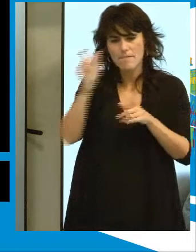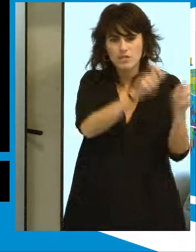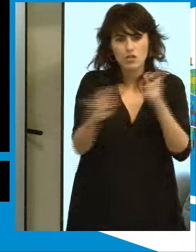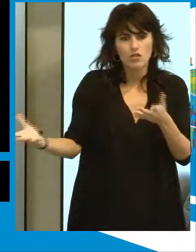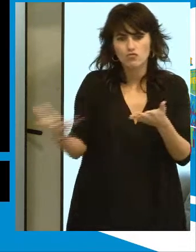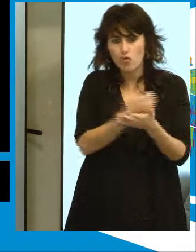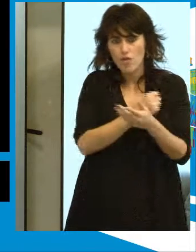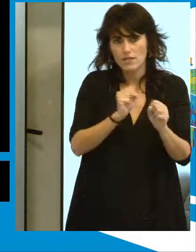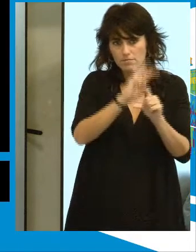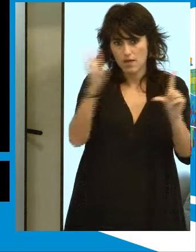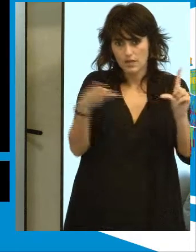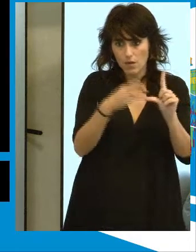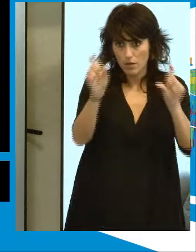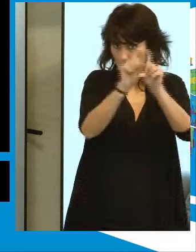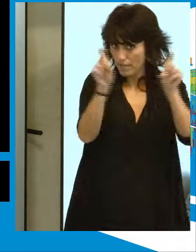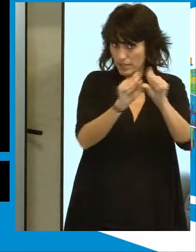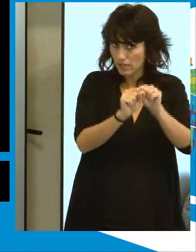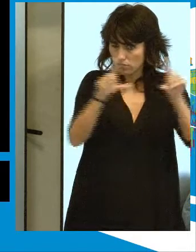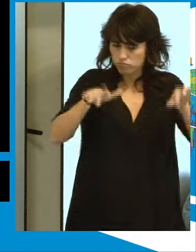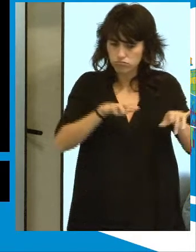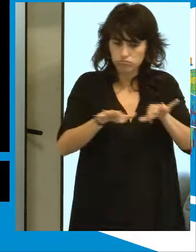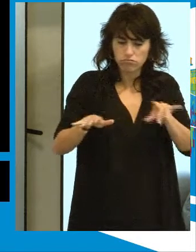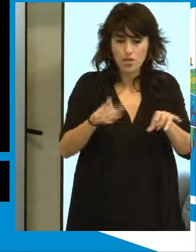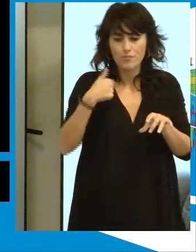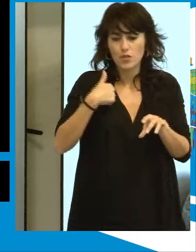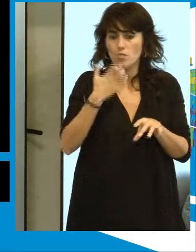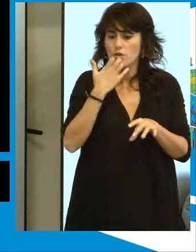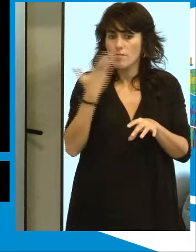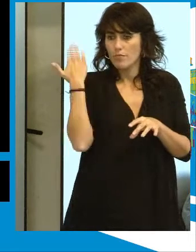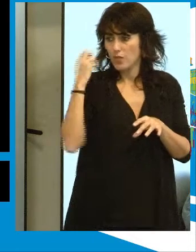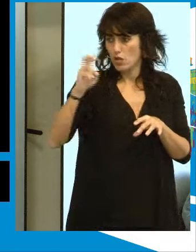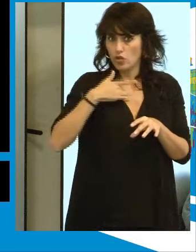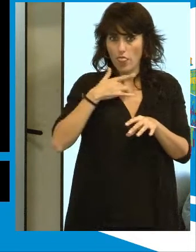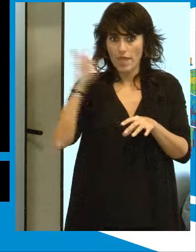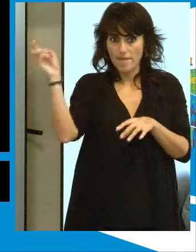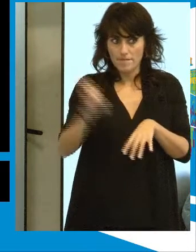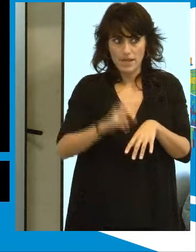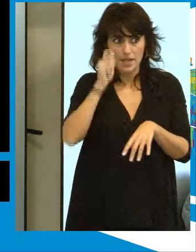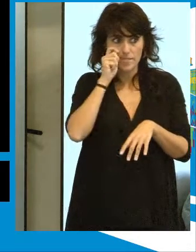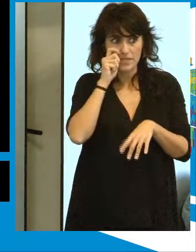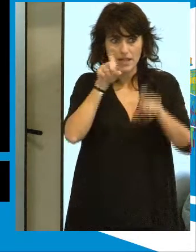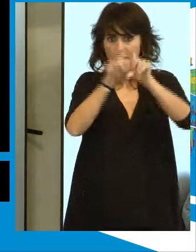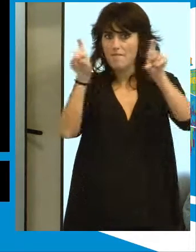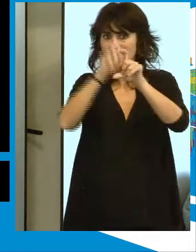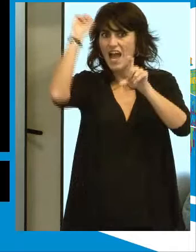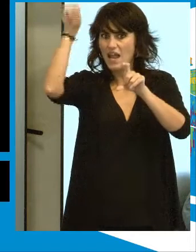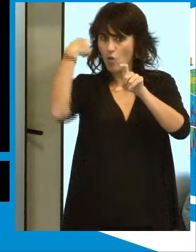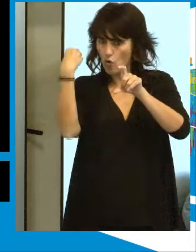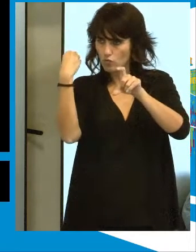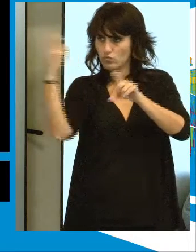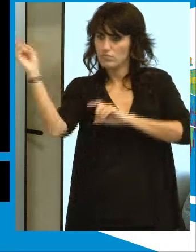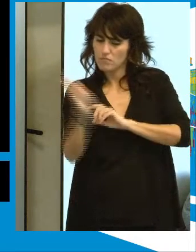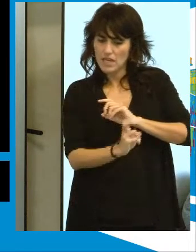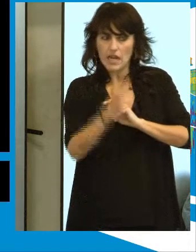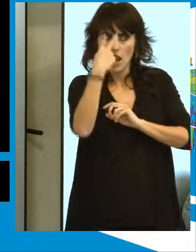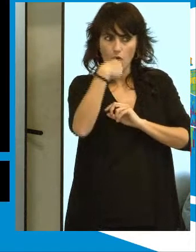mundo esas páginas web de las empresas, yo el otro día que vinieron a visitar los empresarios de Aragón, la ONCE, les decía